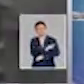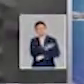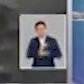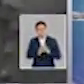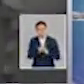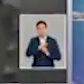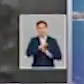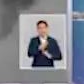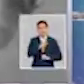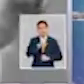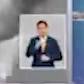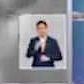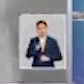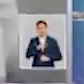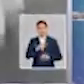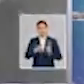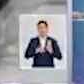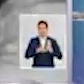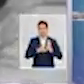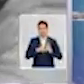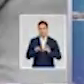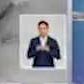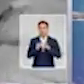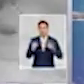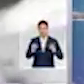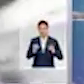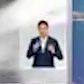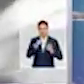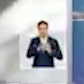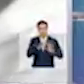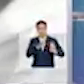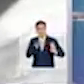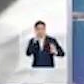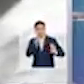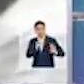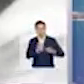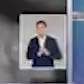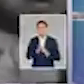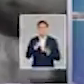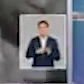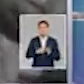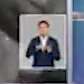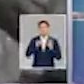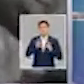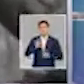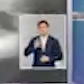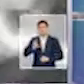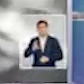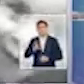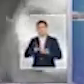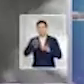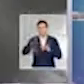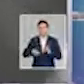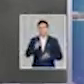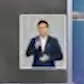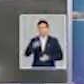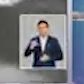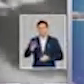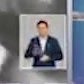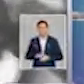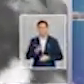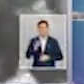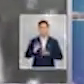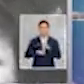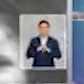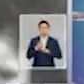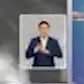años, pero son personas que tienen enfermedades crónicas. Ya, de base. Exacto. Enfermedades como asma, enfermedad pulmonar obstructiva